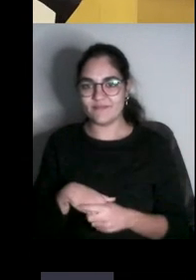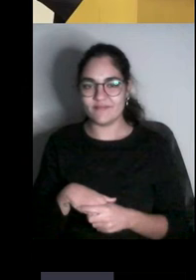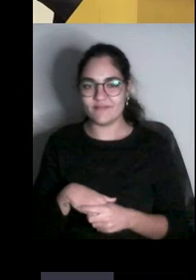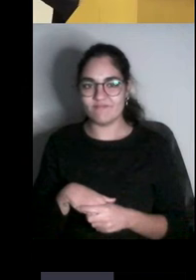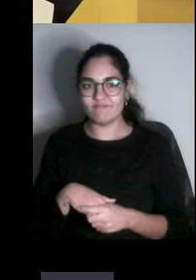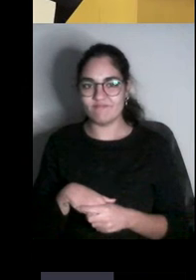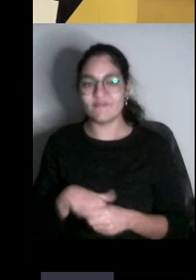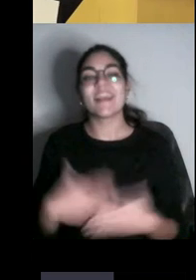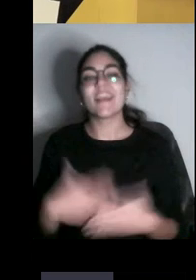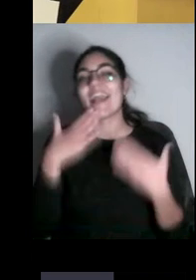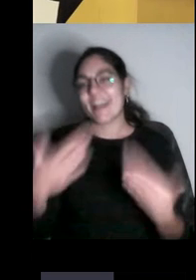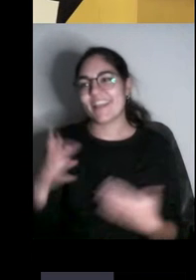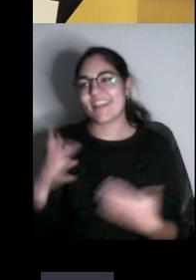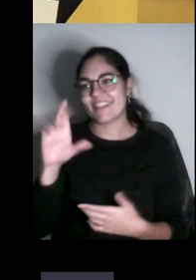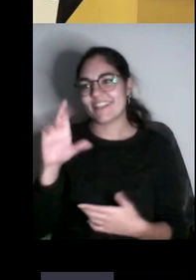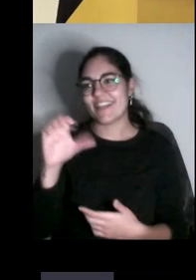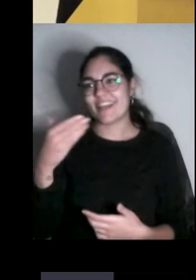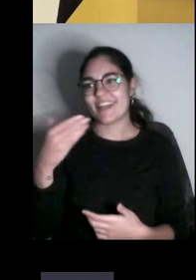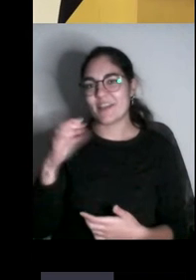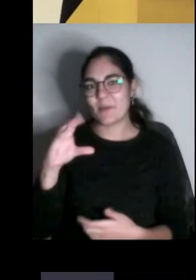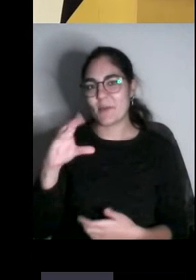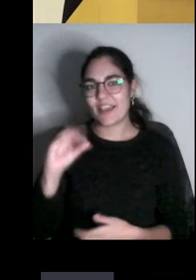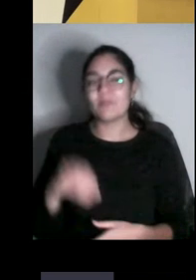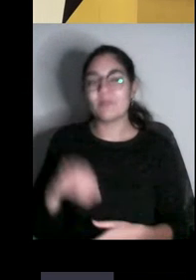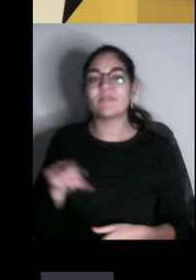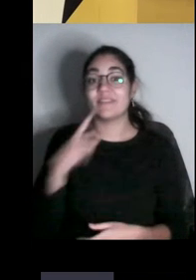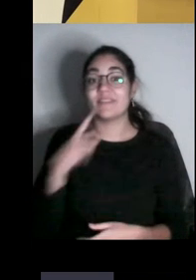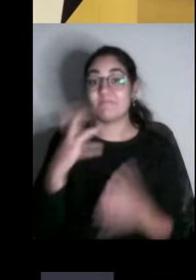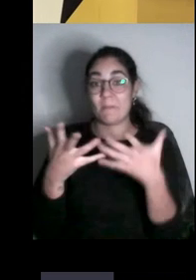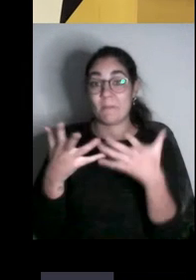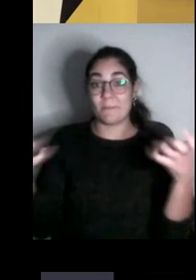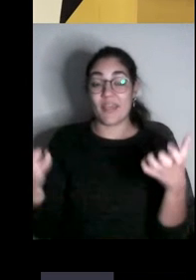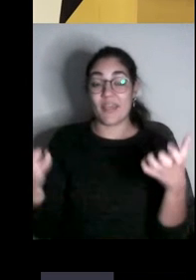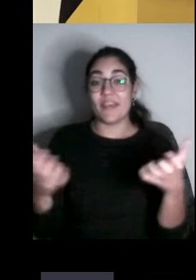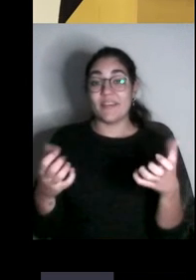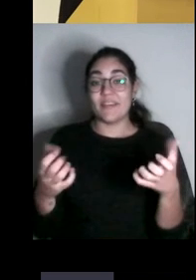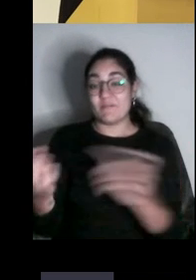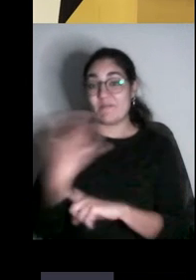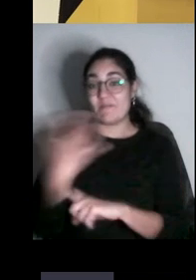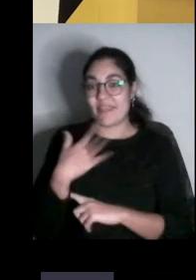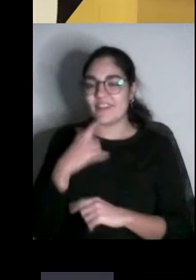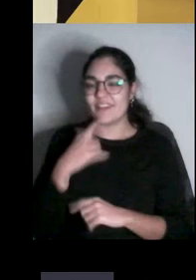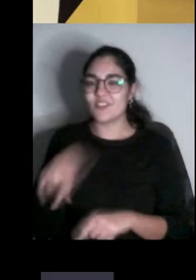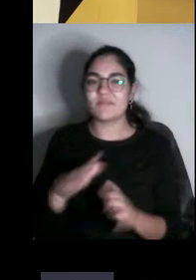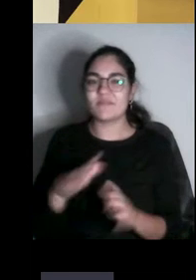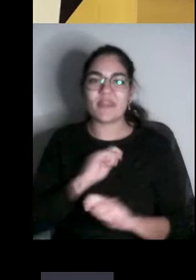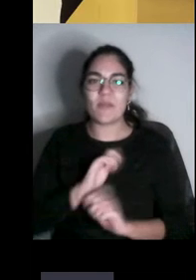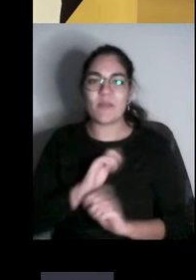a estos mensajes son los que los alumnos